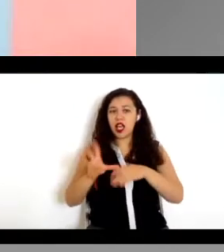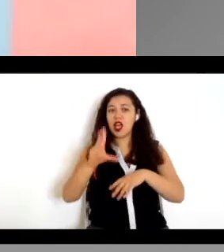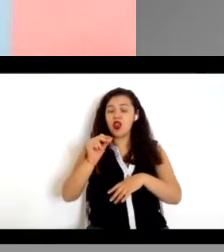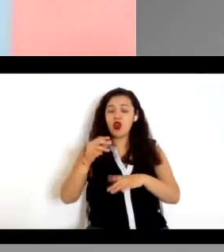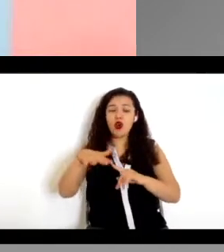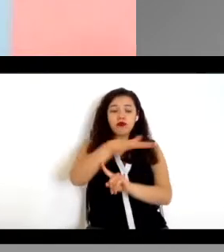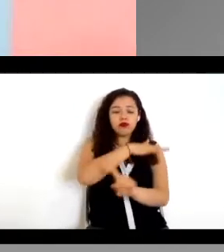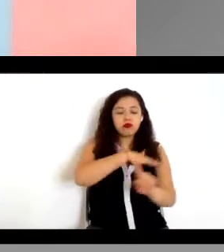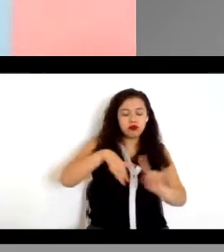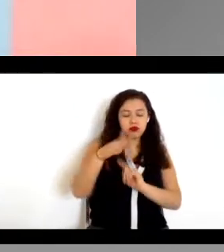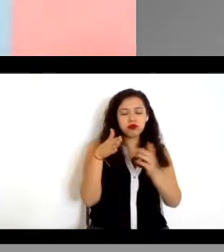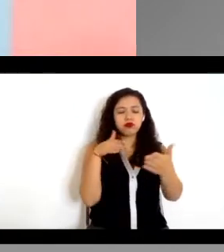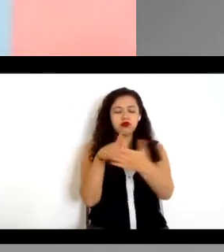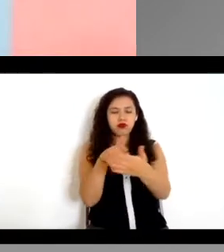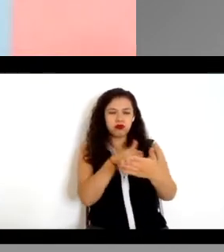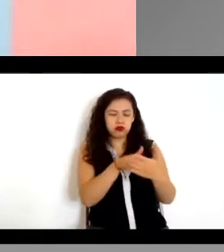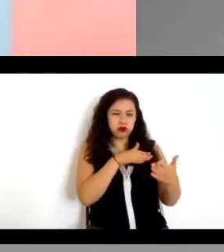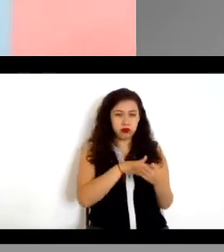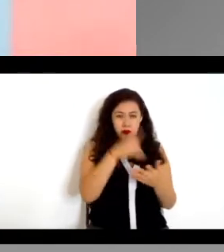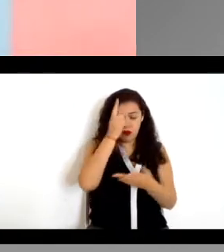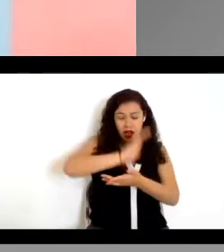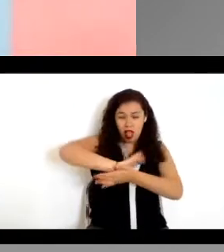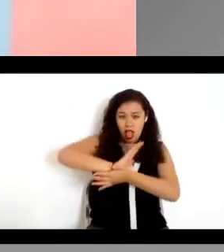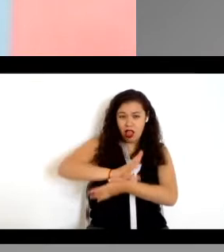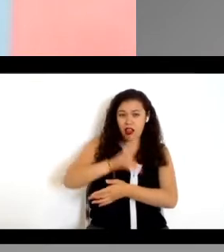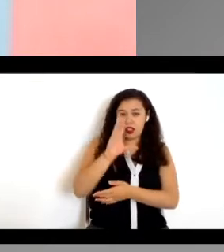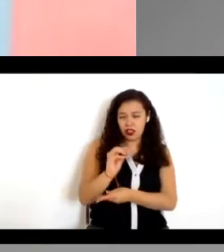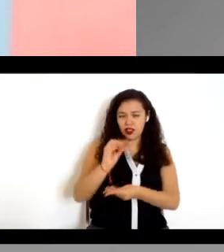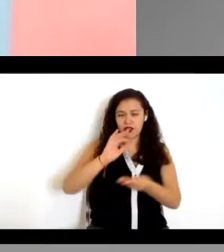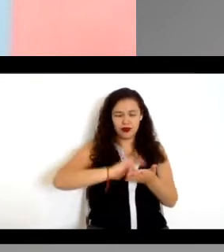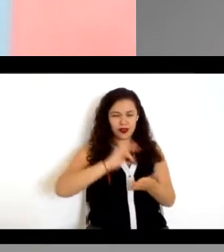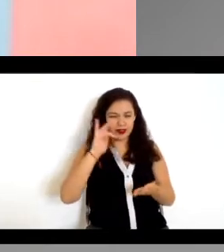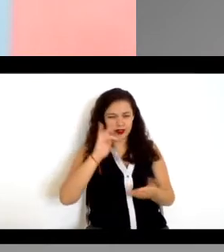barreras que discriminen. Muchísimas gracias.